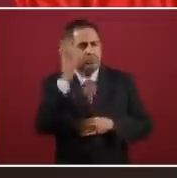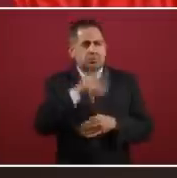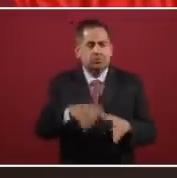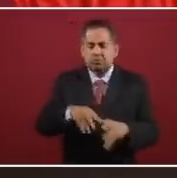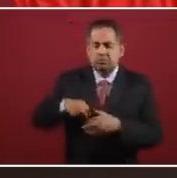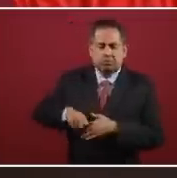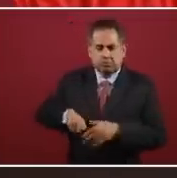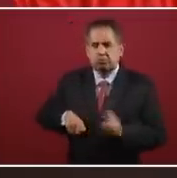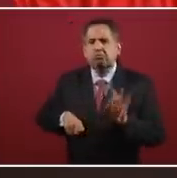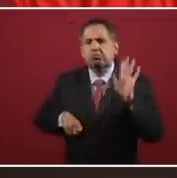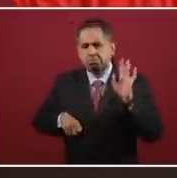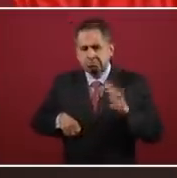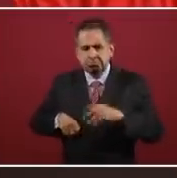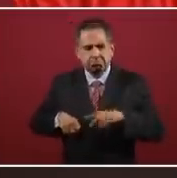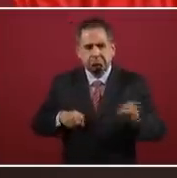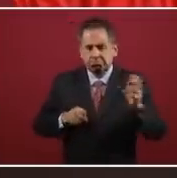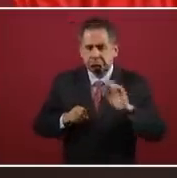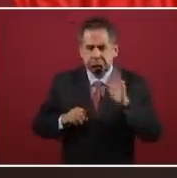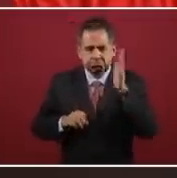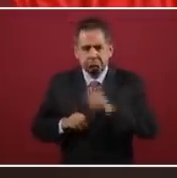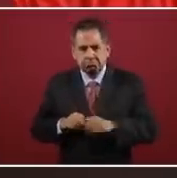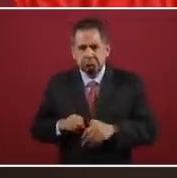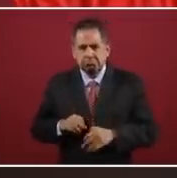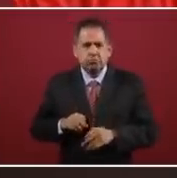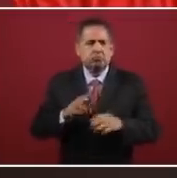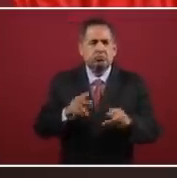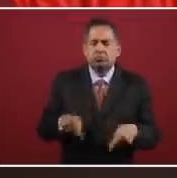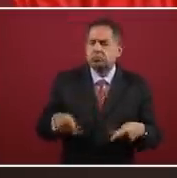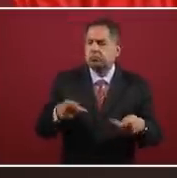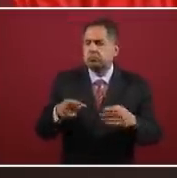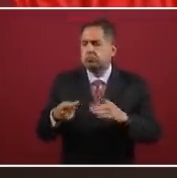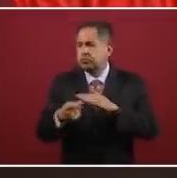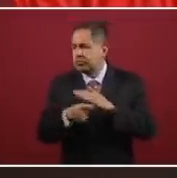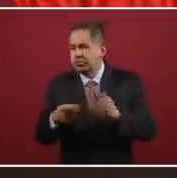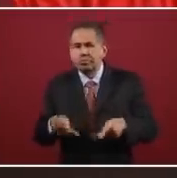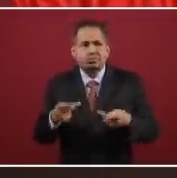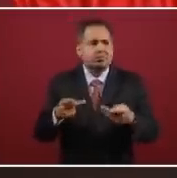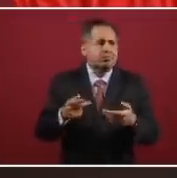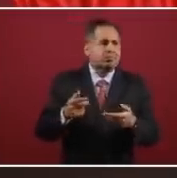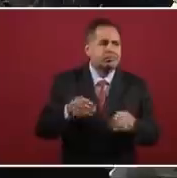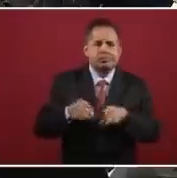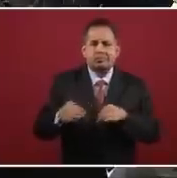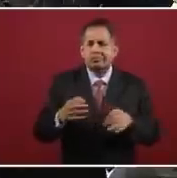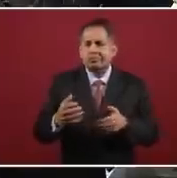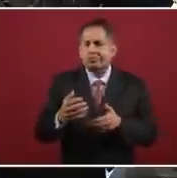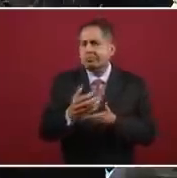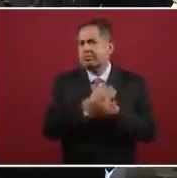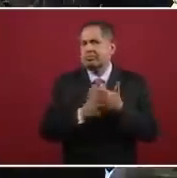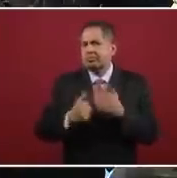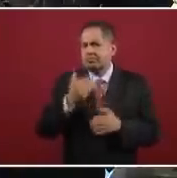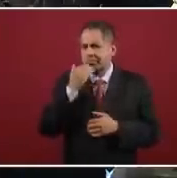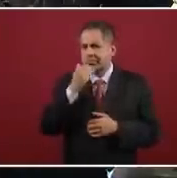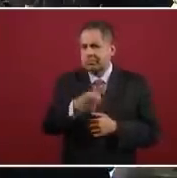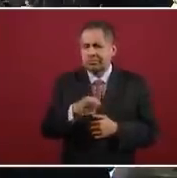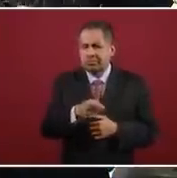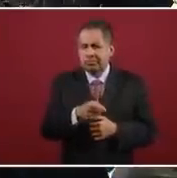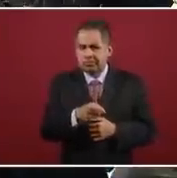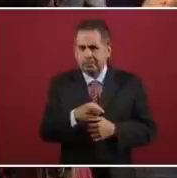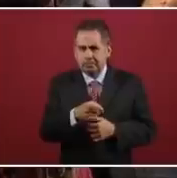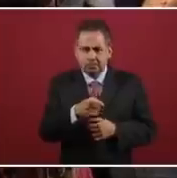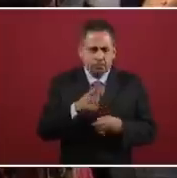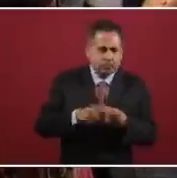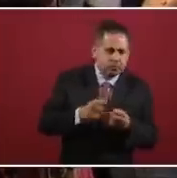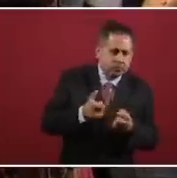porque lo obtienen de comercio, lo obtienen de muchas actividades que tal vez la ruta no es muy fácil de